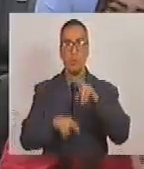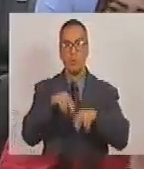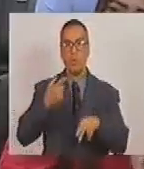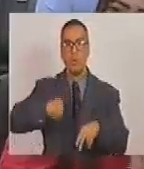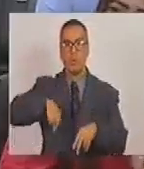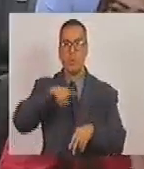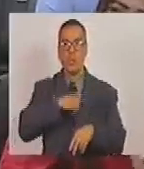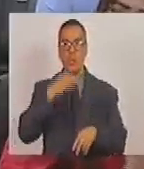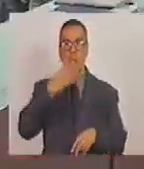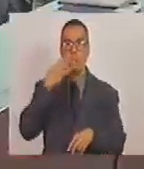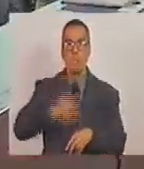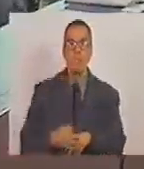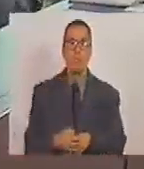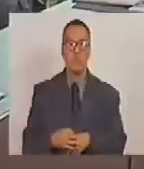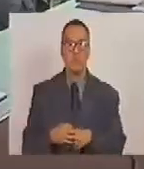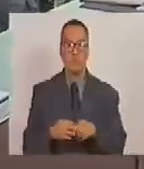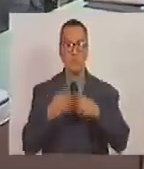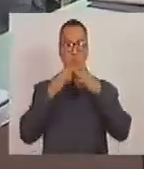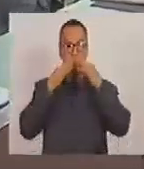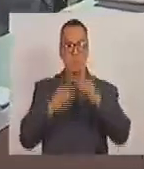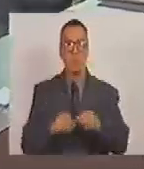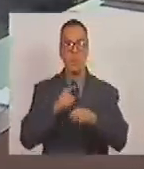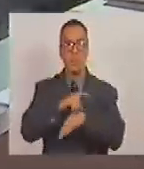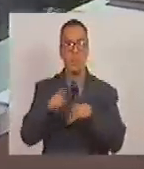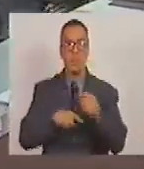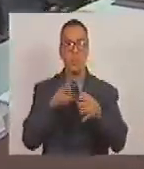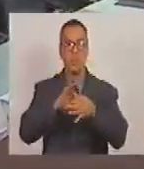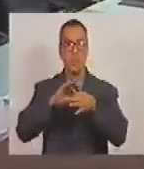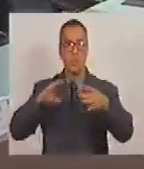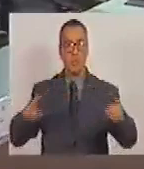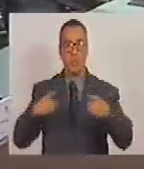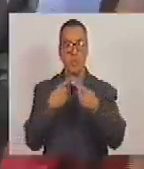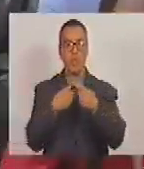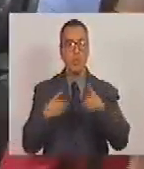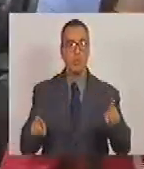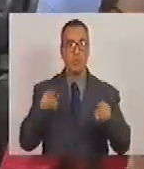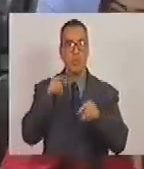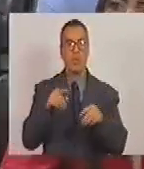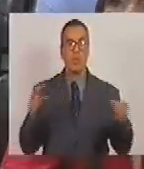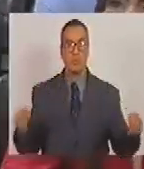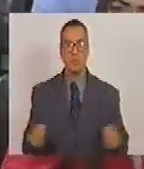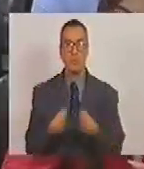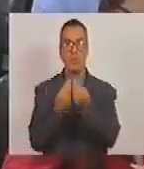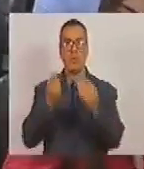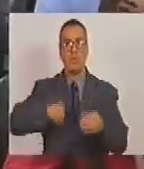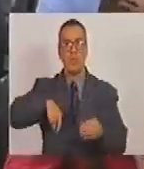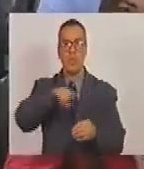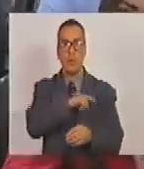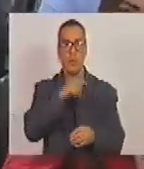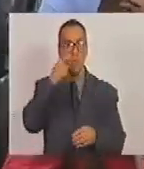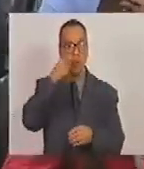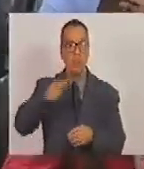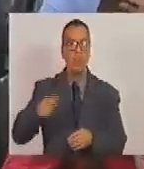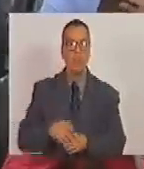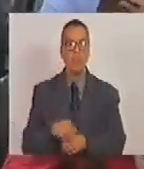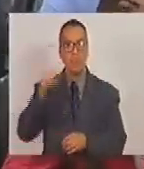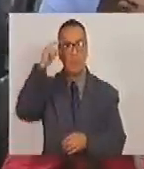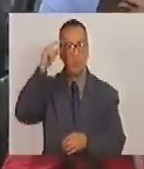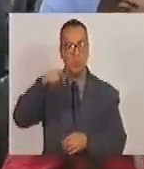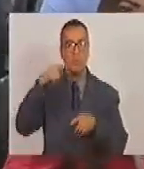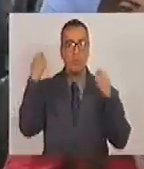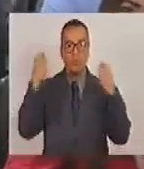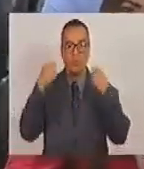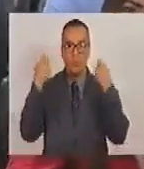nuestra verdadera, definitiva y plena independencia pasa por la unidad de nuestro pueblo. Así que hoy